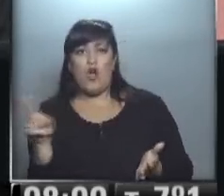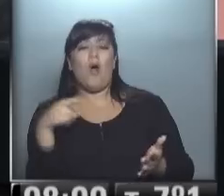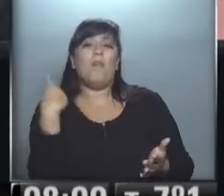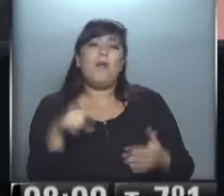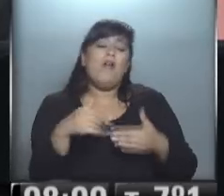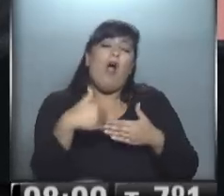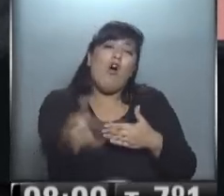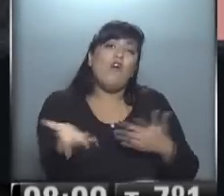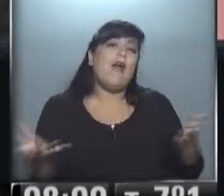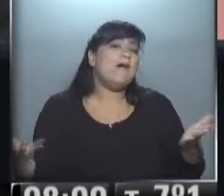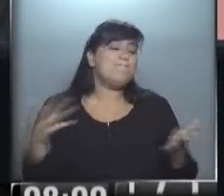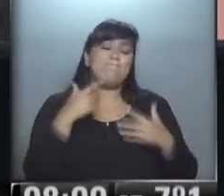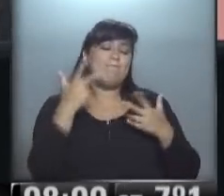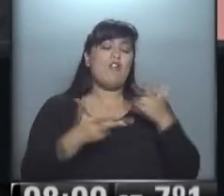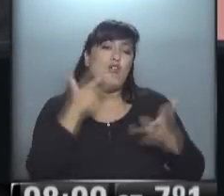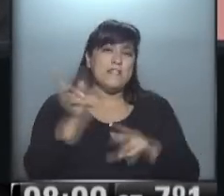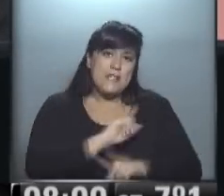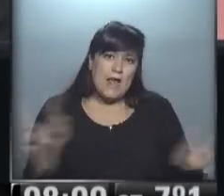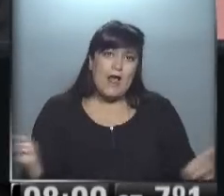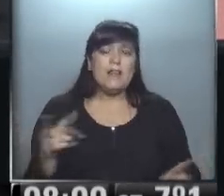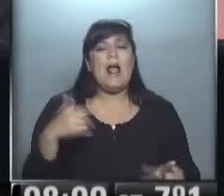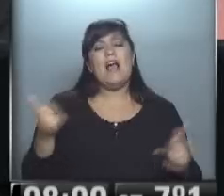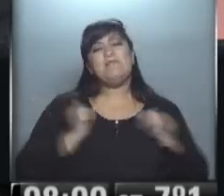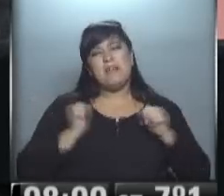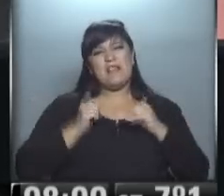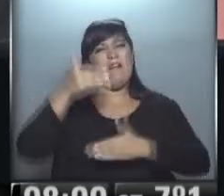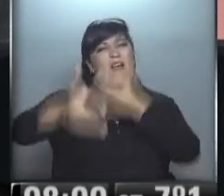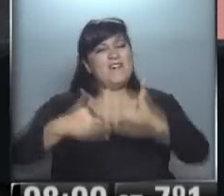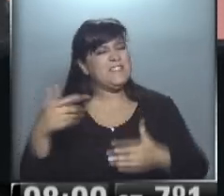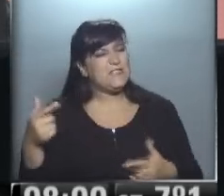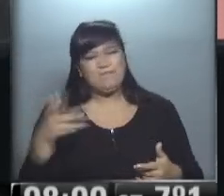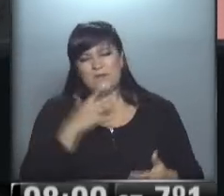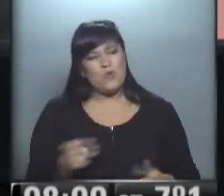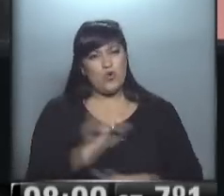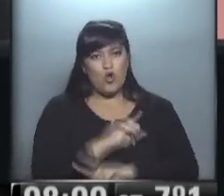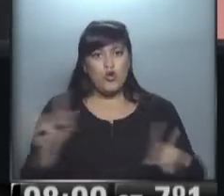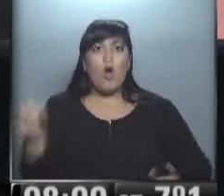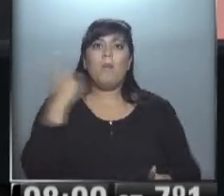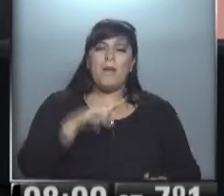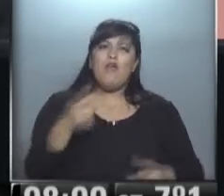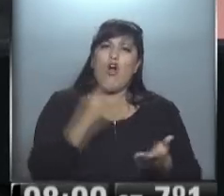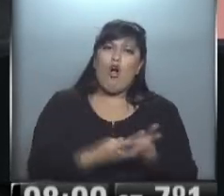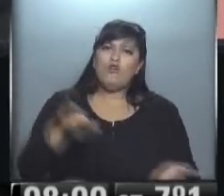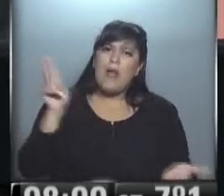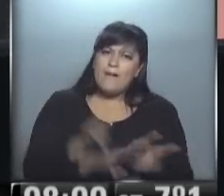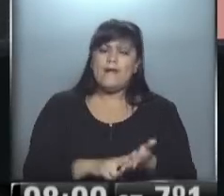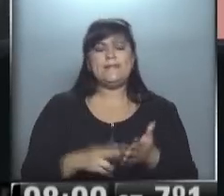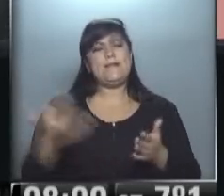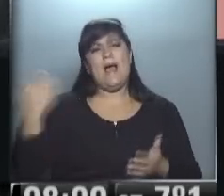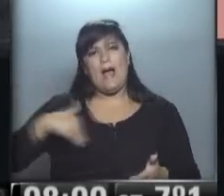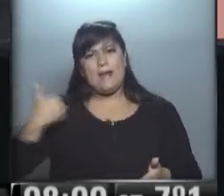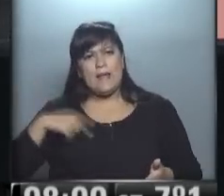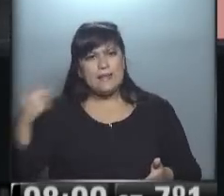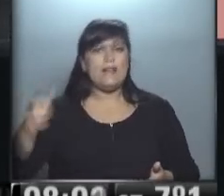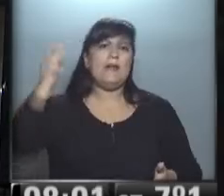reservado no hay muchas expectativas de que avance pero otra vez pone en la via la cuestión Argentina el